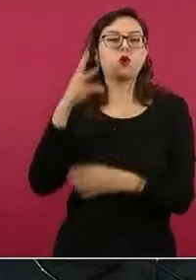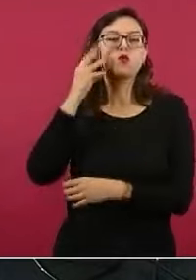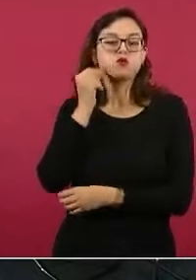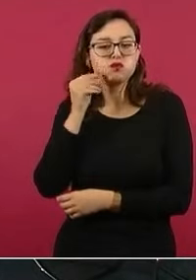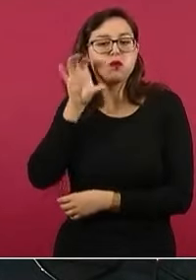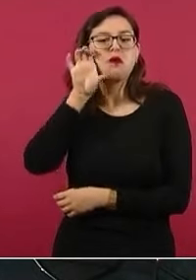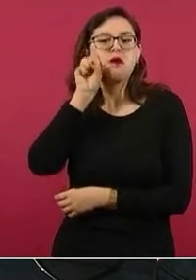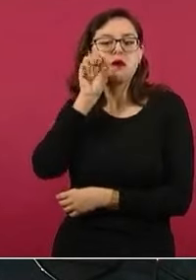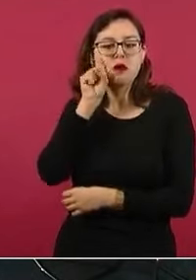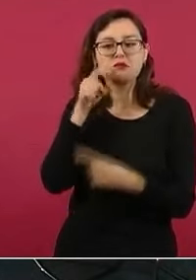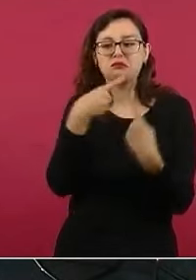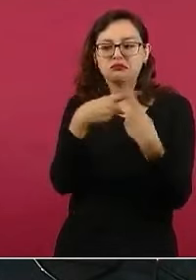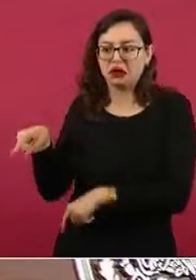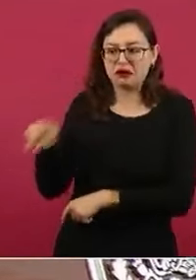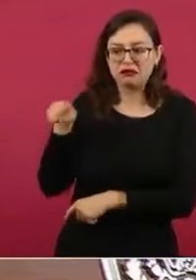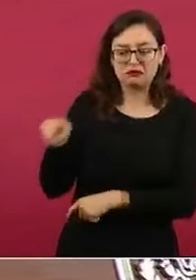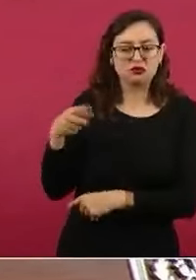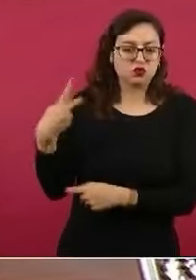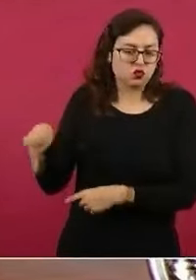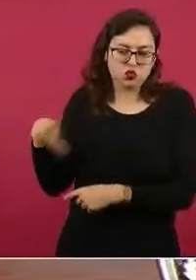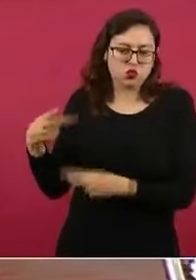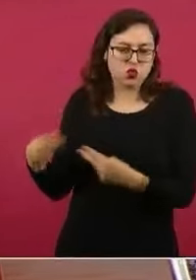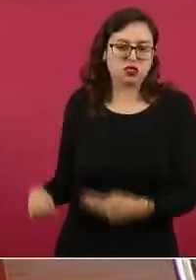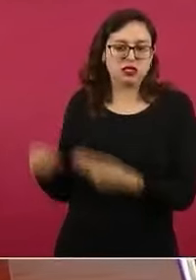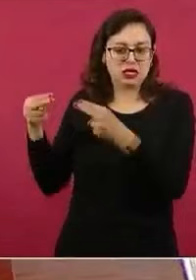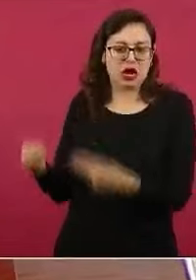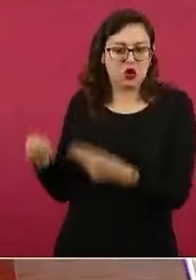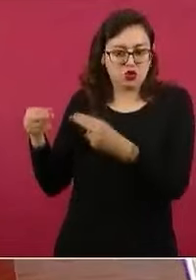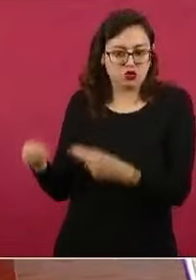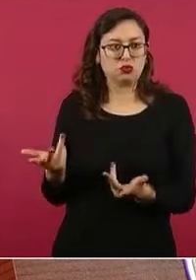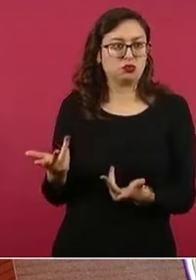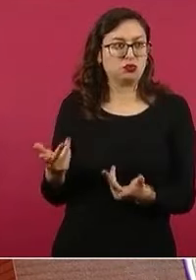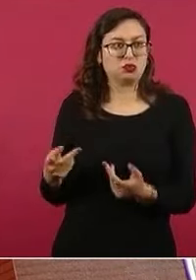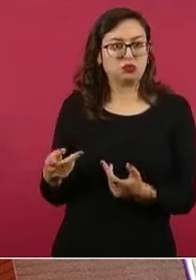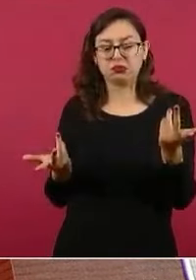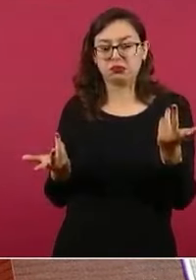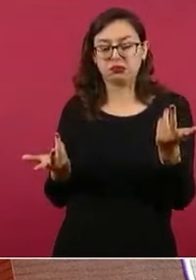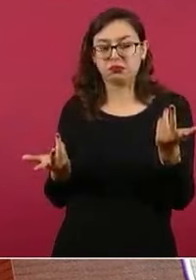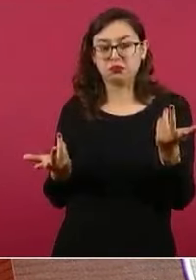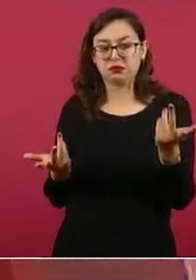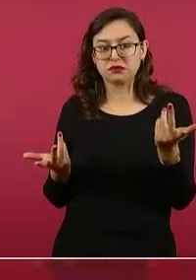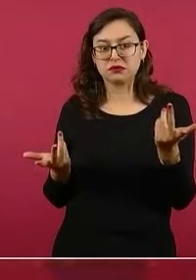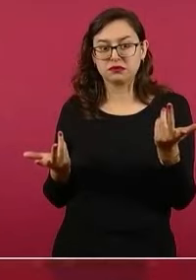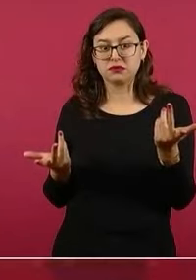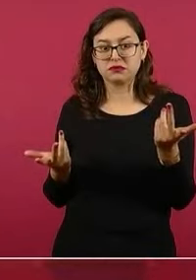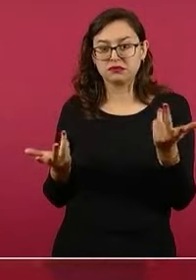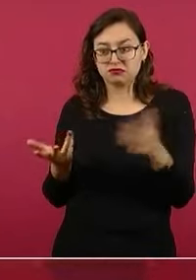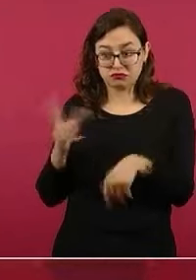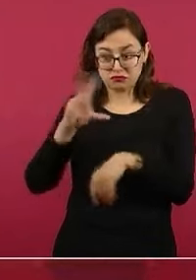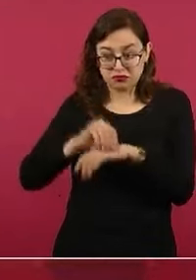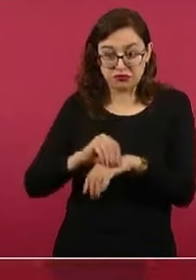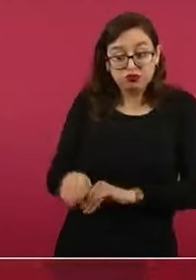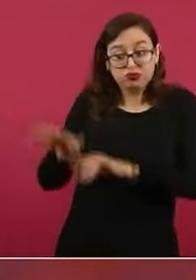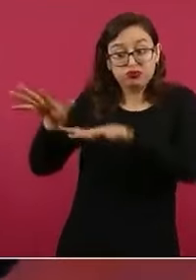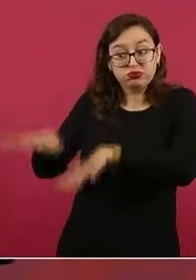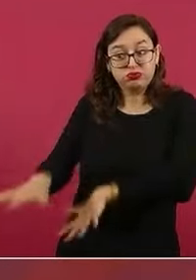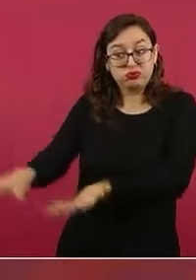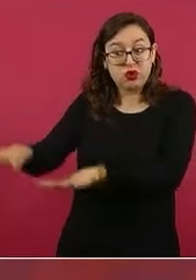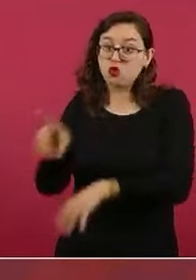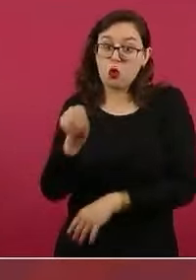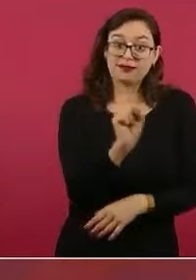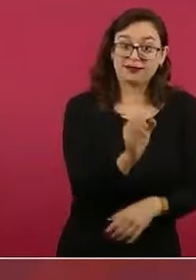y estamos hablando de 1.5 a 2 horas de Monterrey, y debe ser concesiones para riego. Aquí